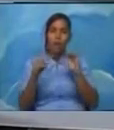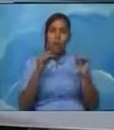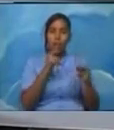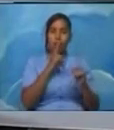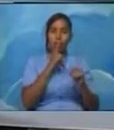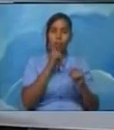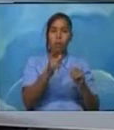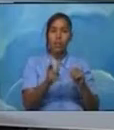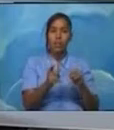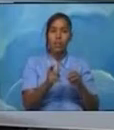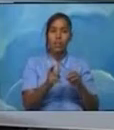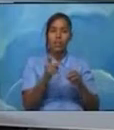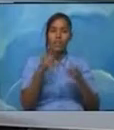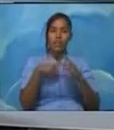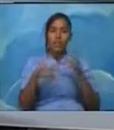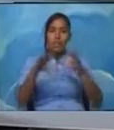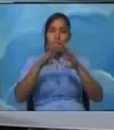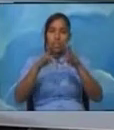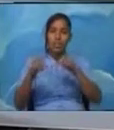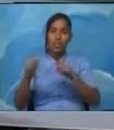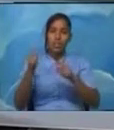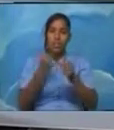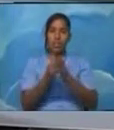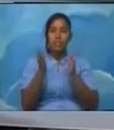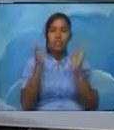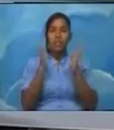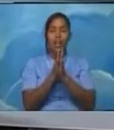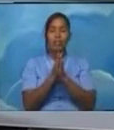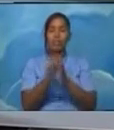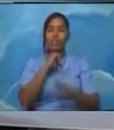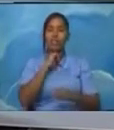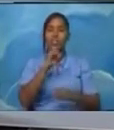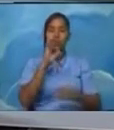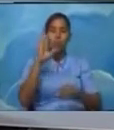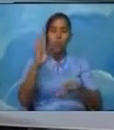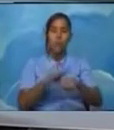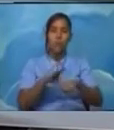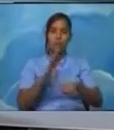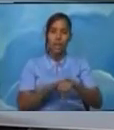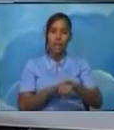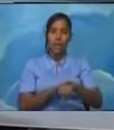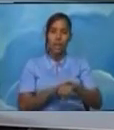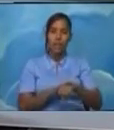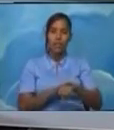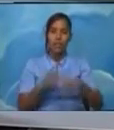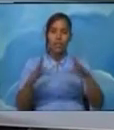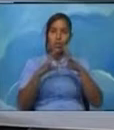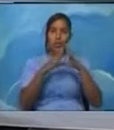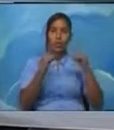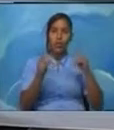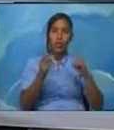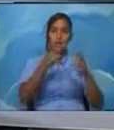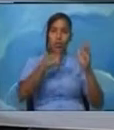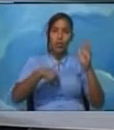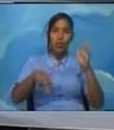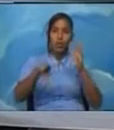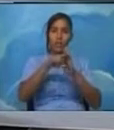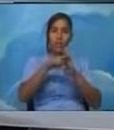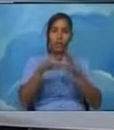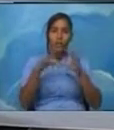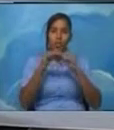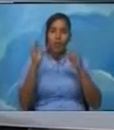criticando, hablando mal de la tierra santa. Ese es un pecado mortal. Todos,